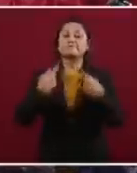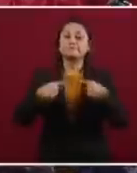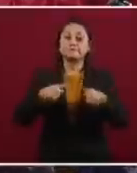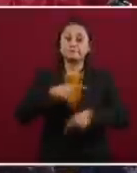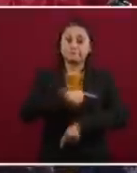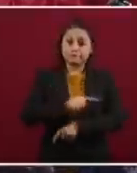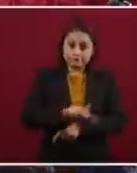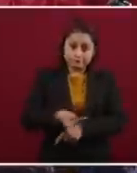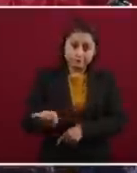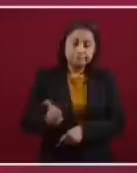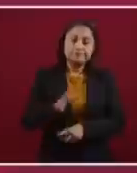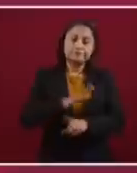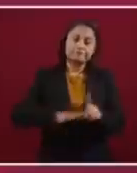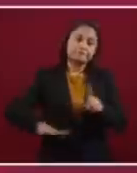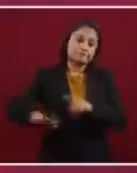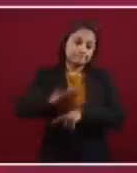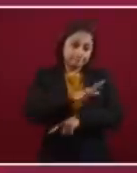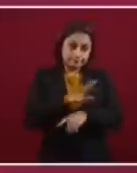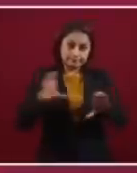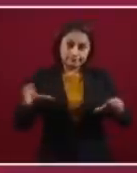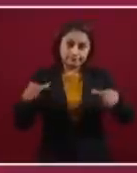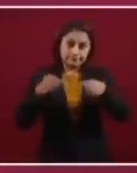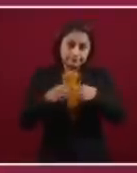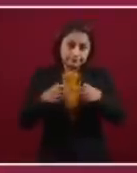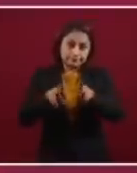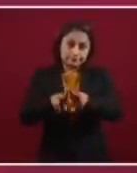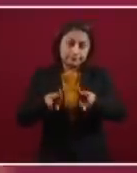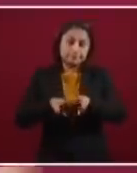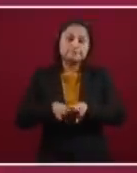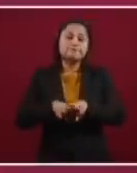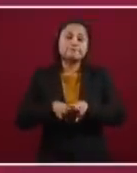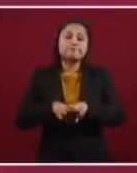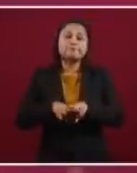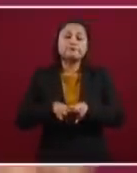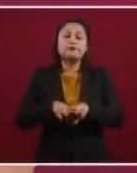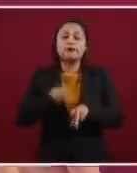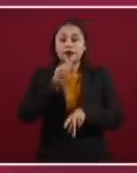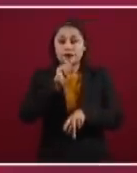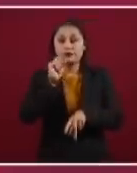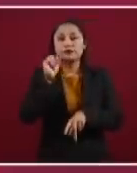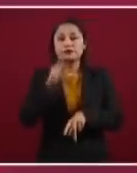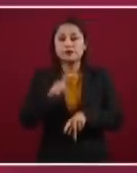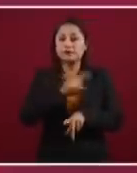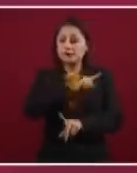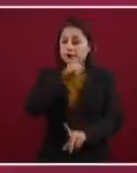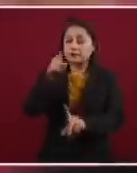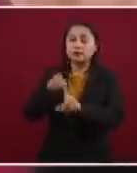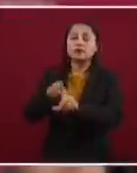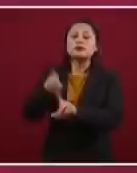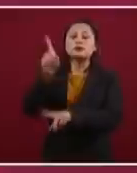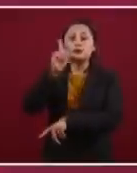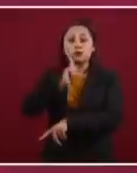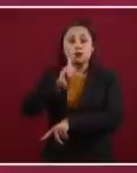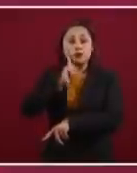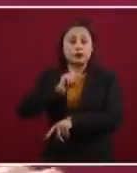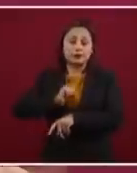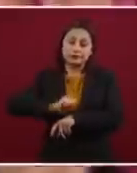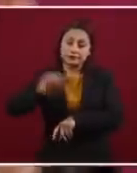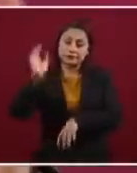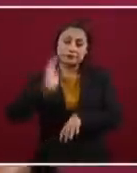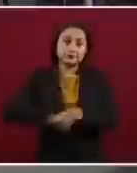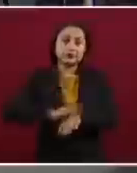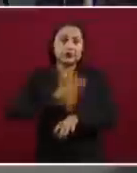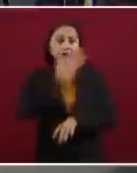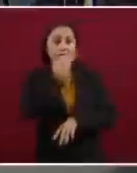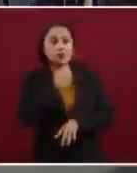socialmente pobres económicamente pobres y una desviación de género con una afección más acelerada en mujeres que en